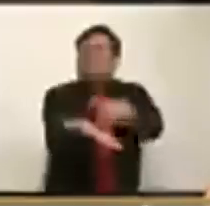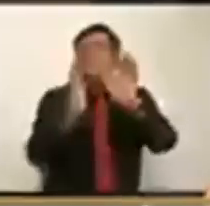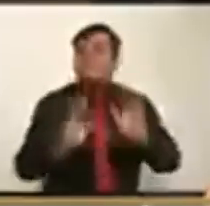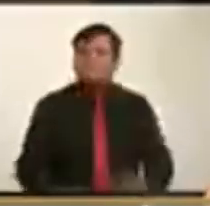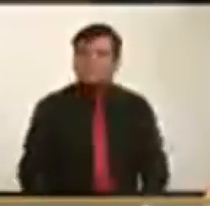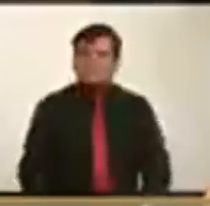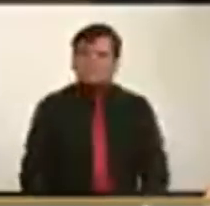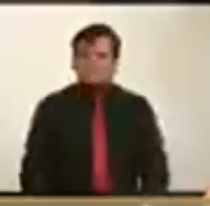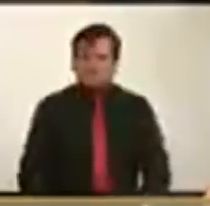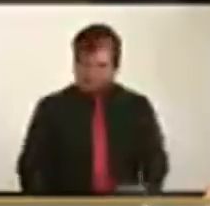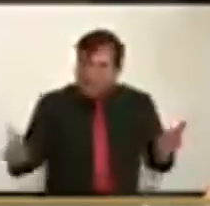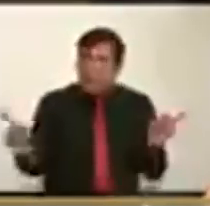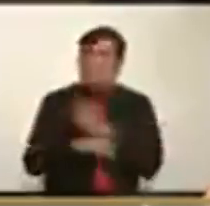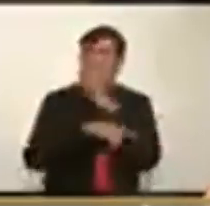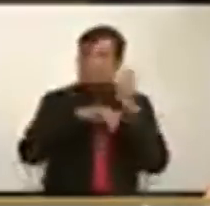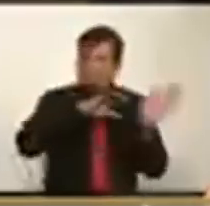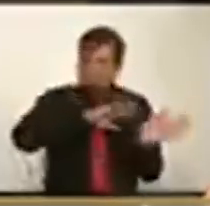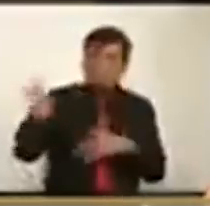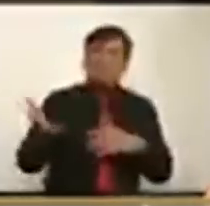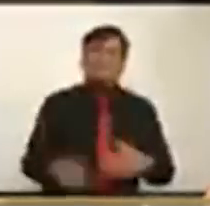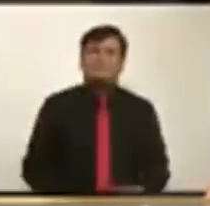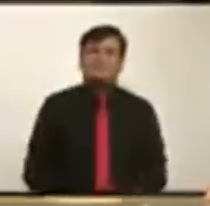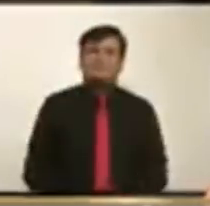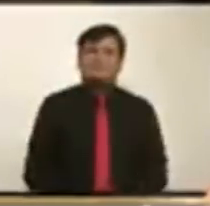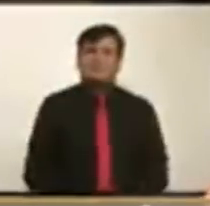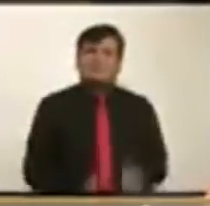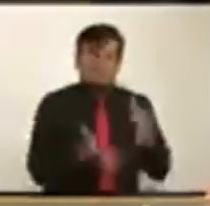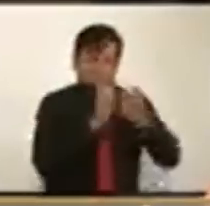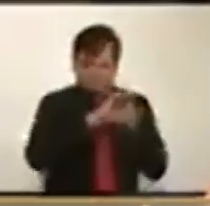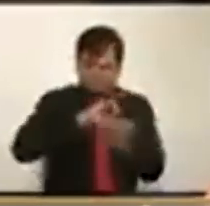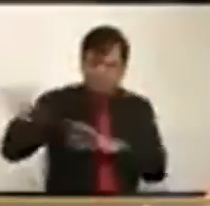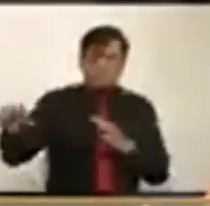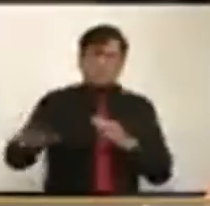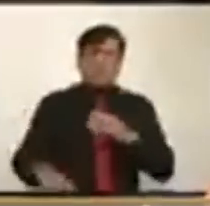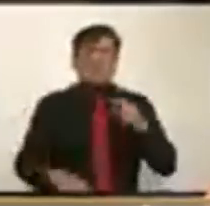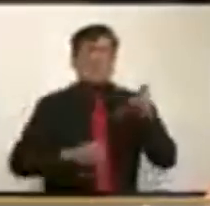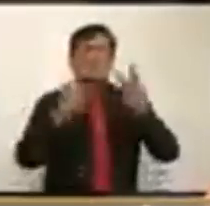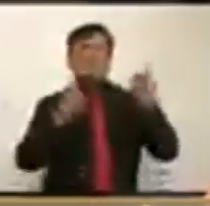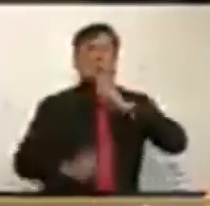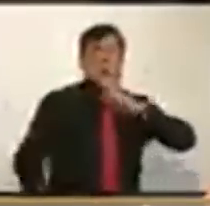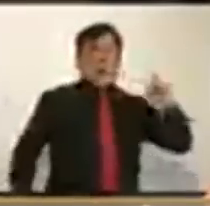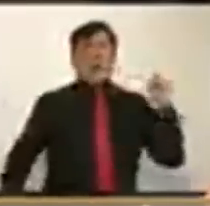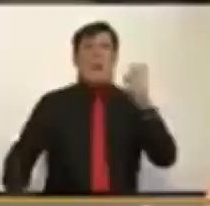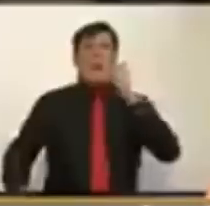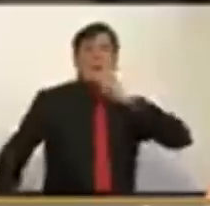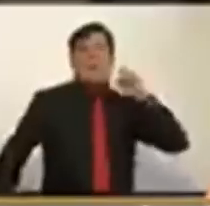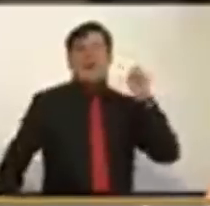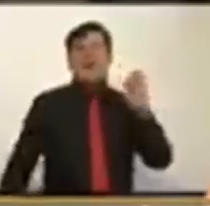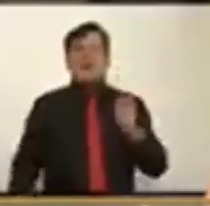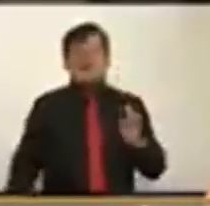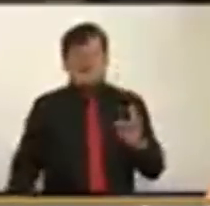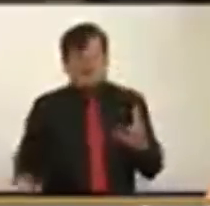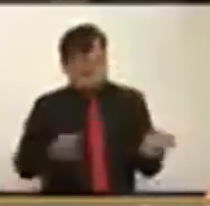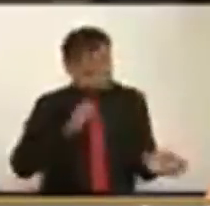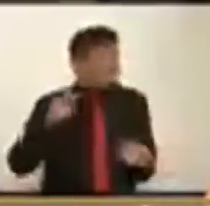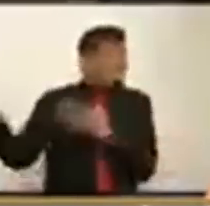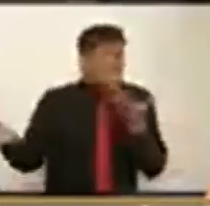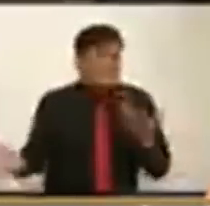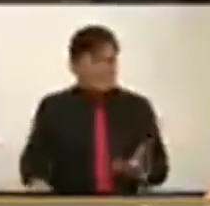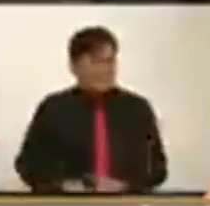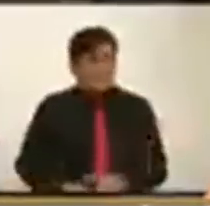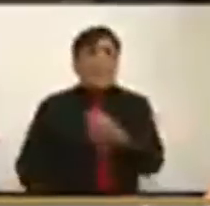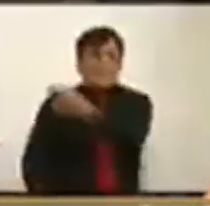qué no cambiar? ¿Por qué no deja su lenguaje de odio? ¿Por qué no prefieren que esos que están